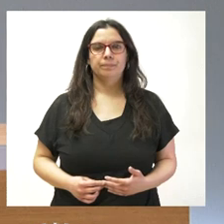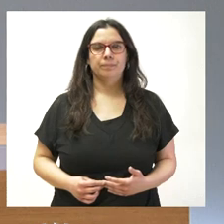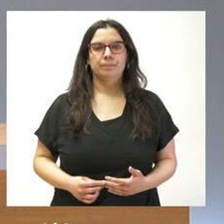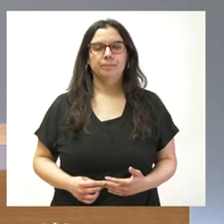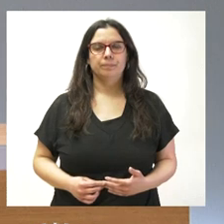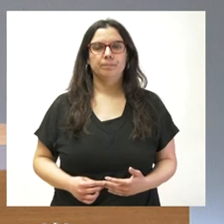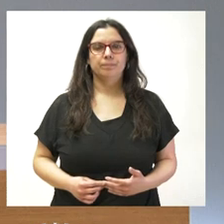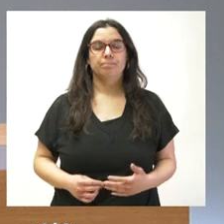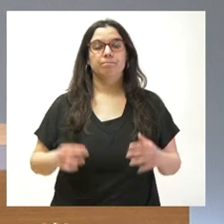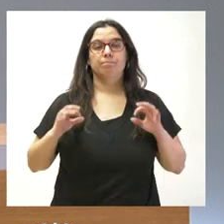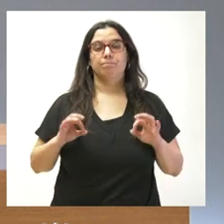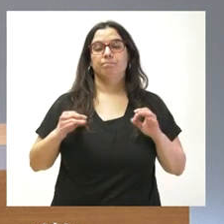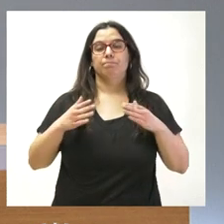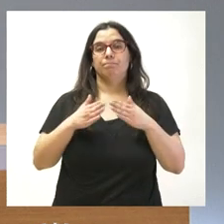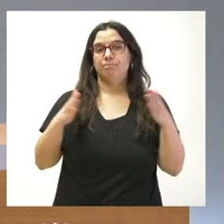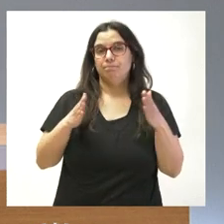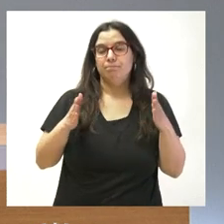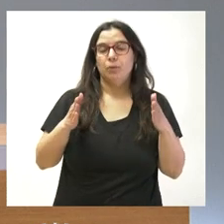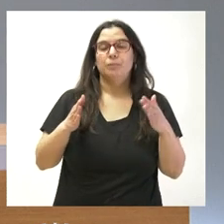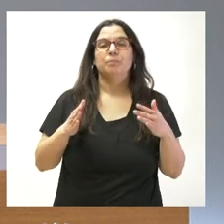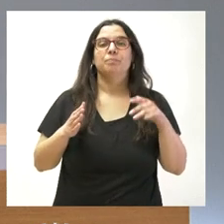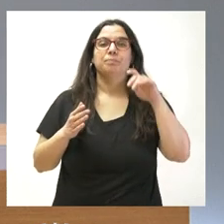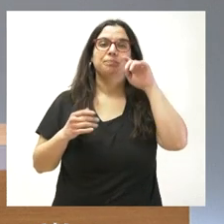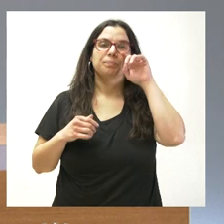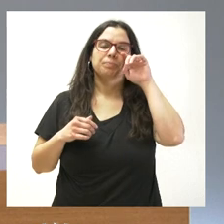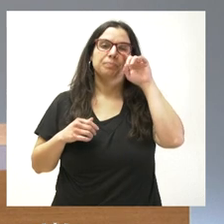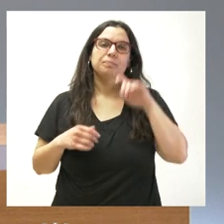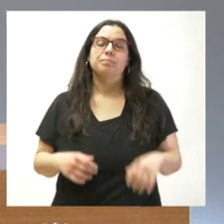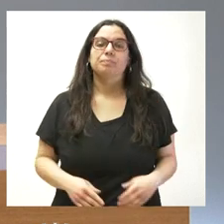pues damos comienzo a